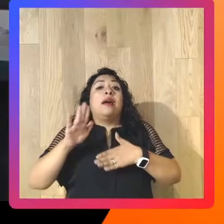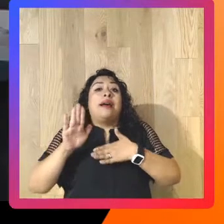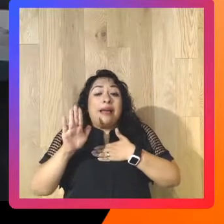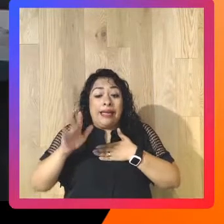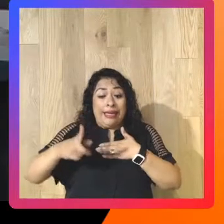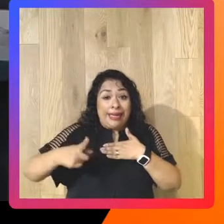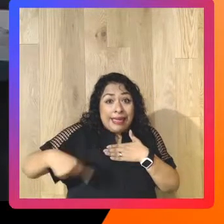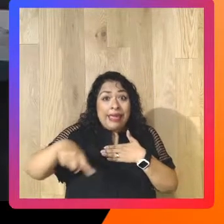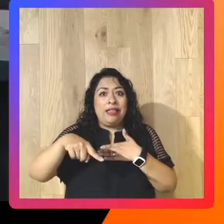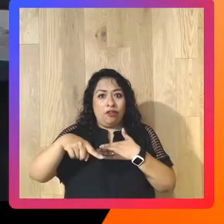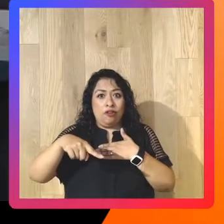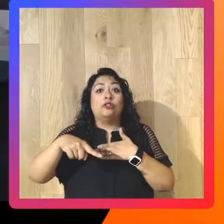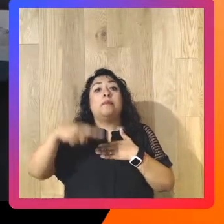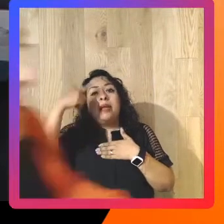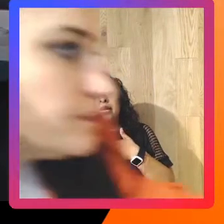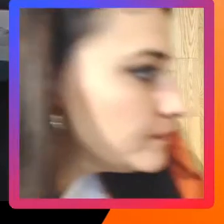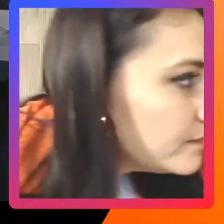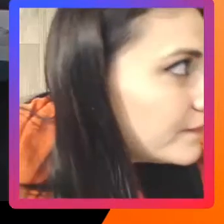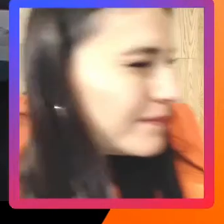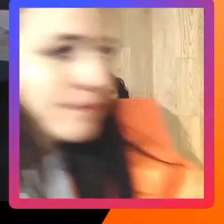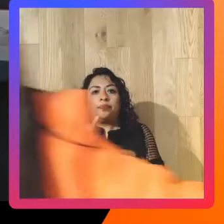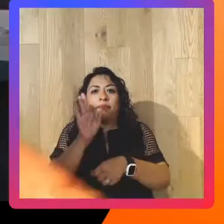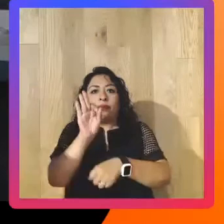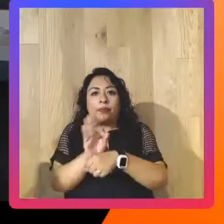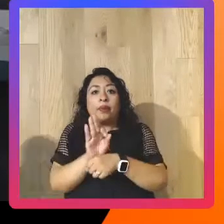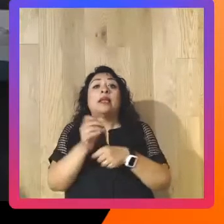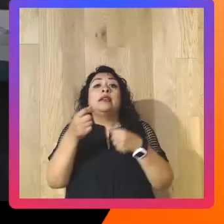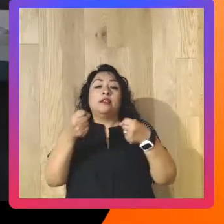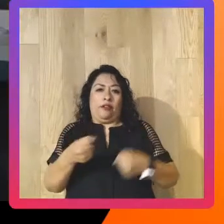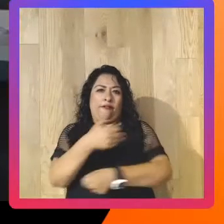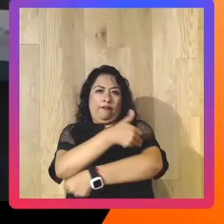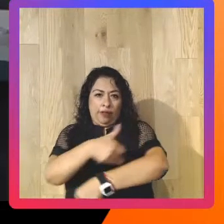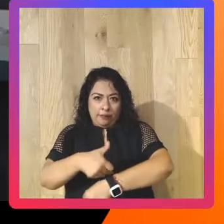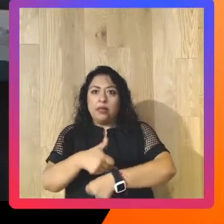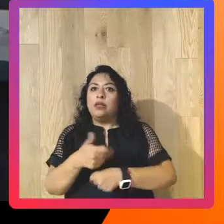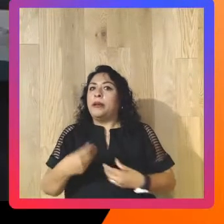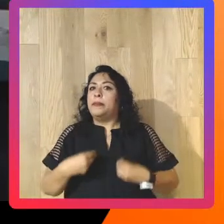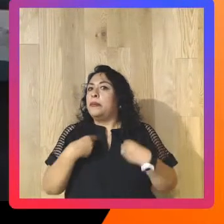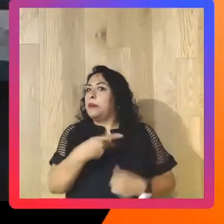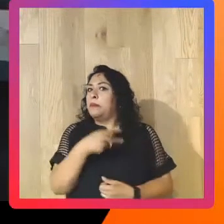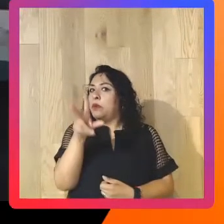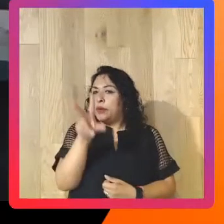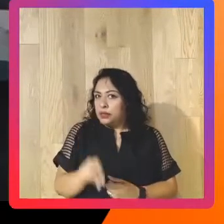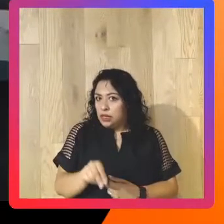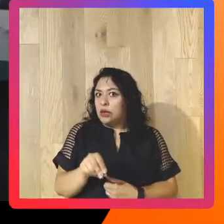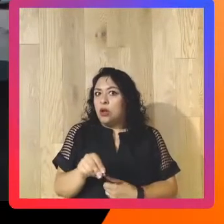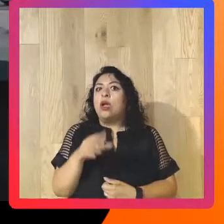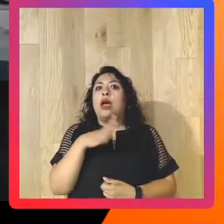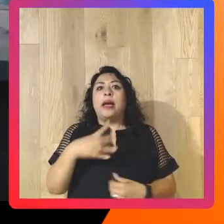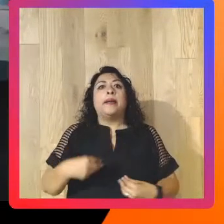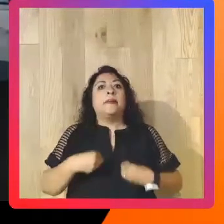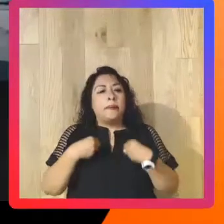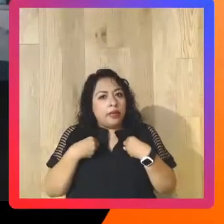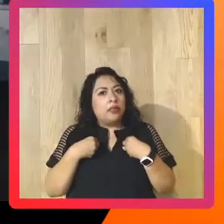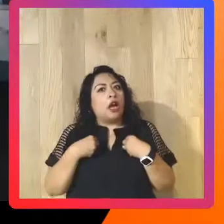con ellos a garantizar que su familia no viva en pobreza y que tenga una